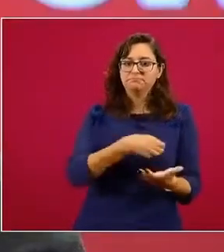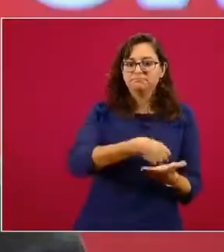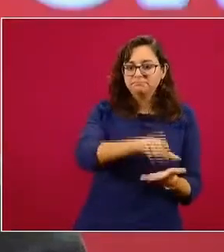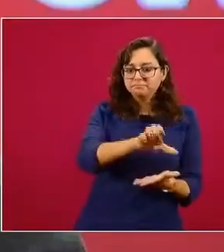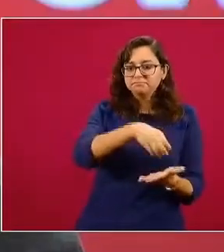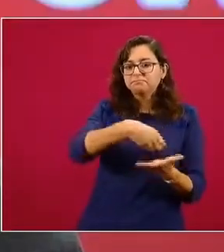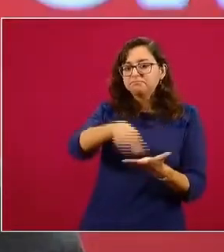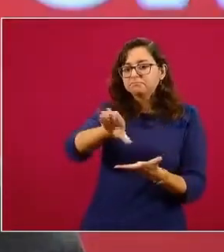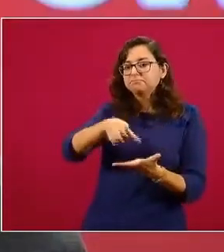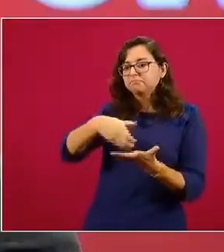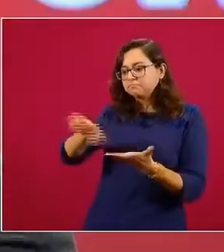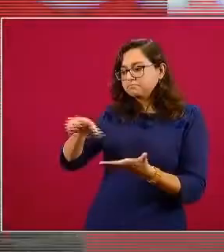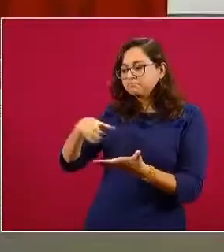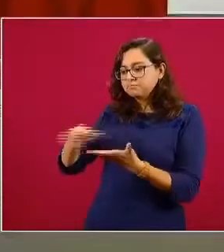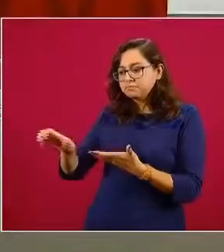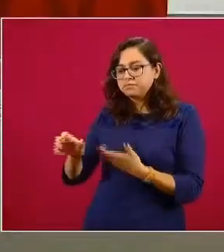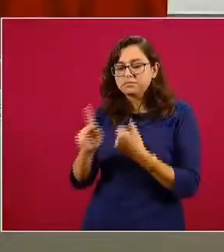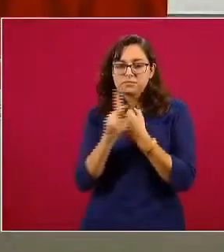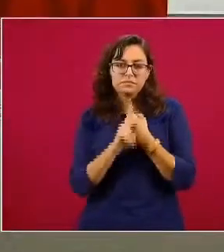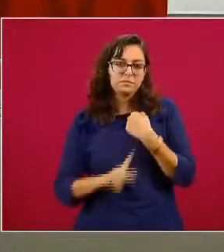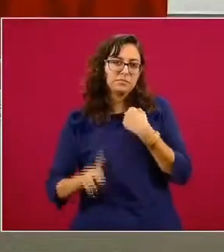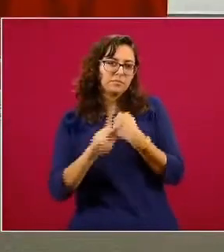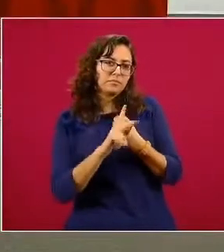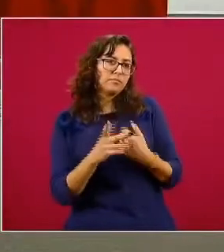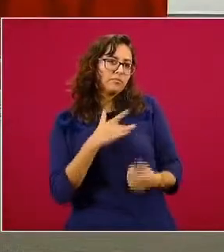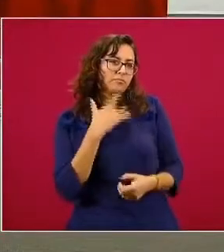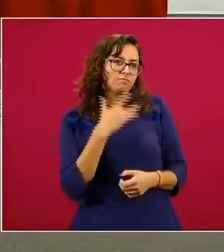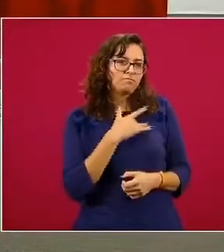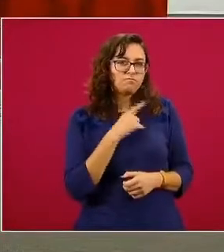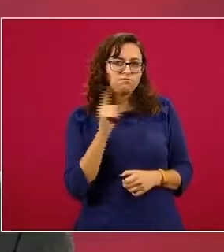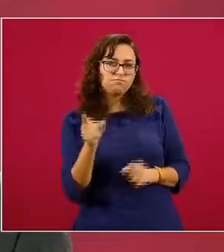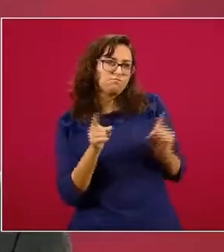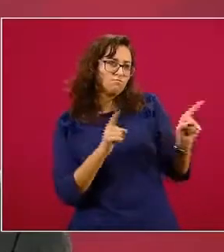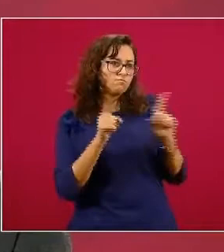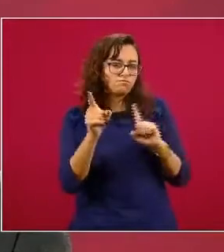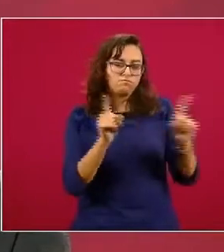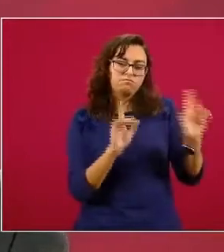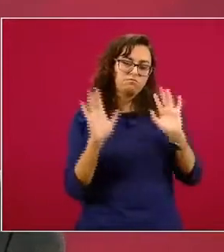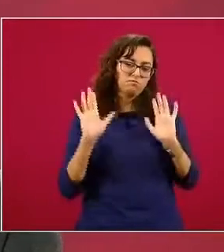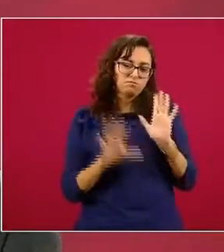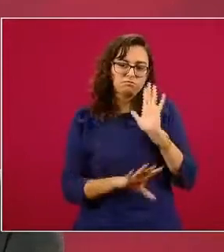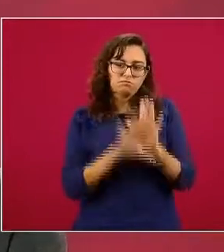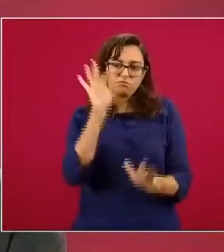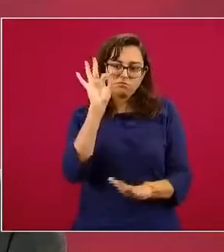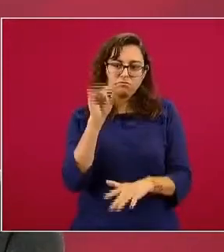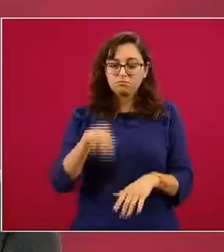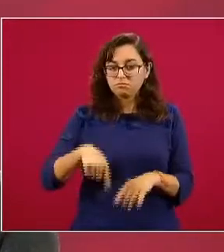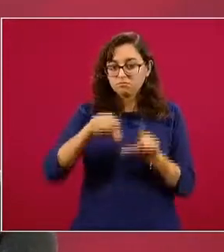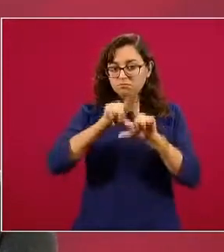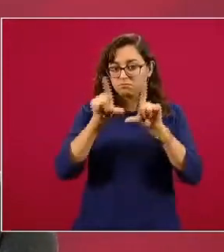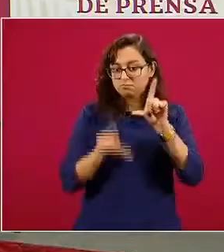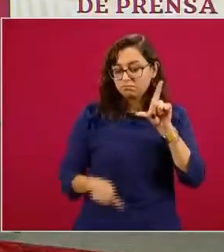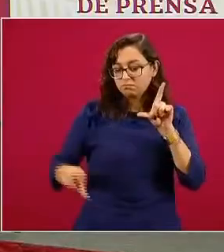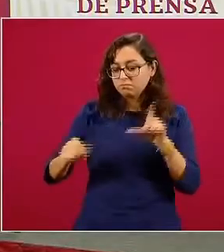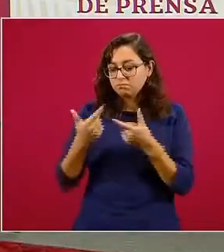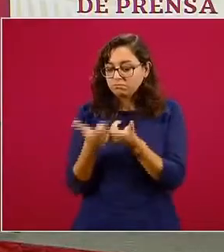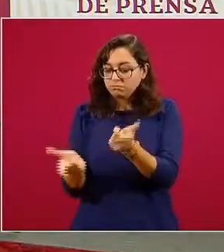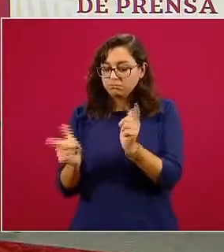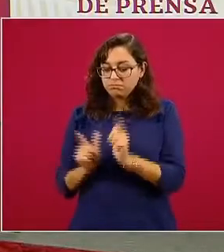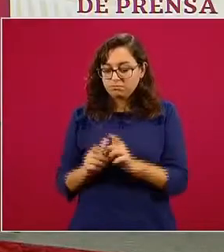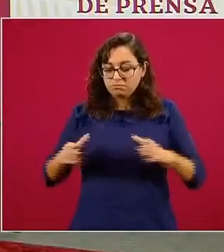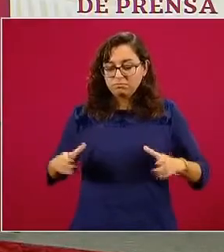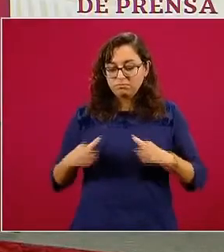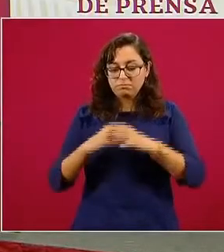que los países libremente digan yo prefiero esta o aquella o aquella. Recordar que en México establecimos un grupo técnico